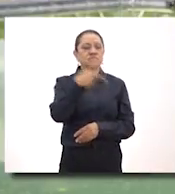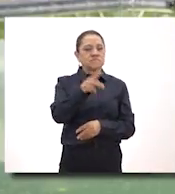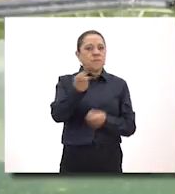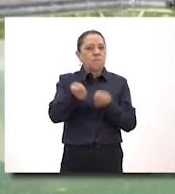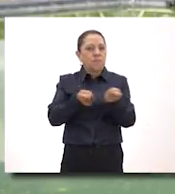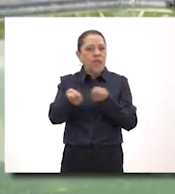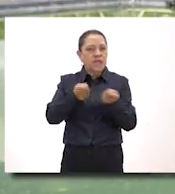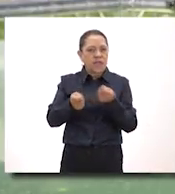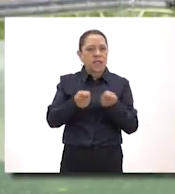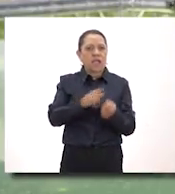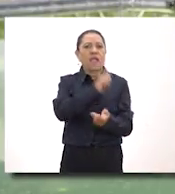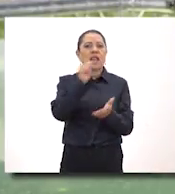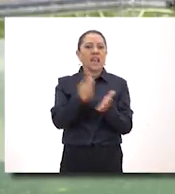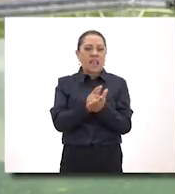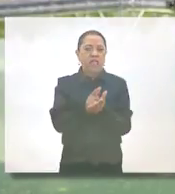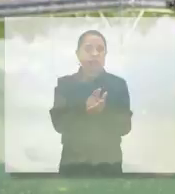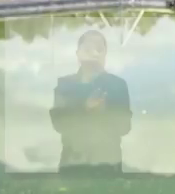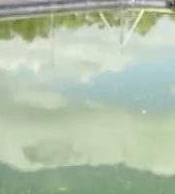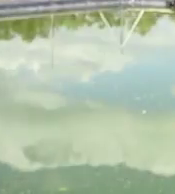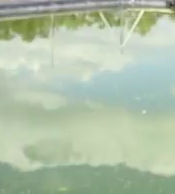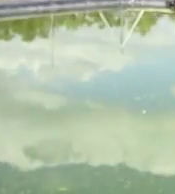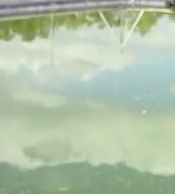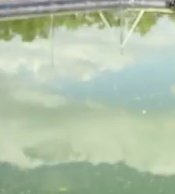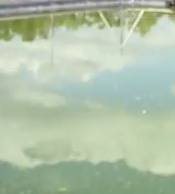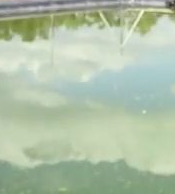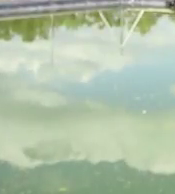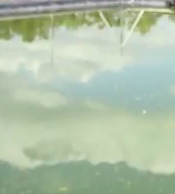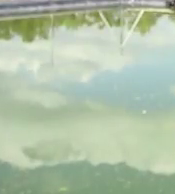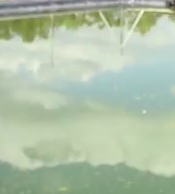patrimonio conforme a la ley.